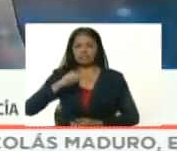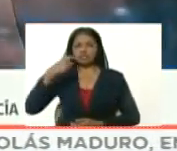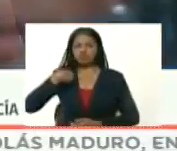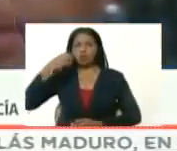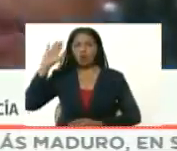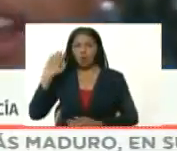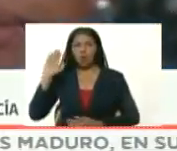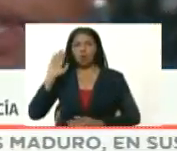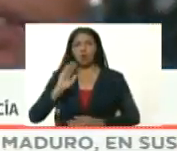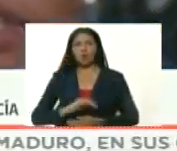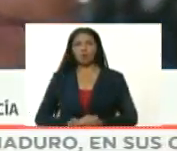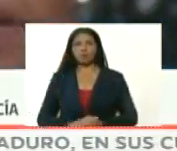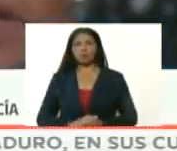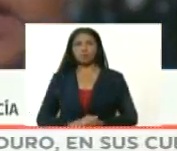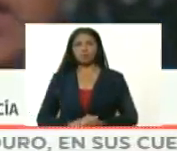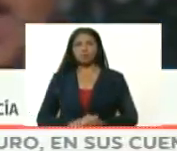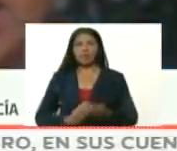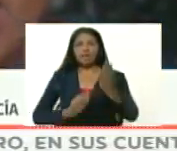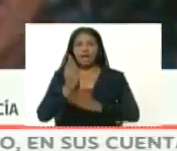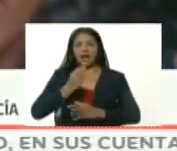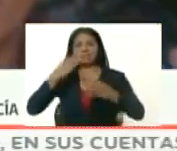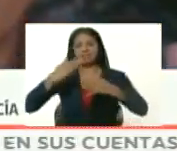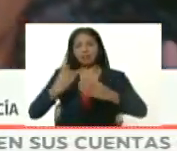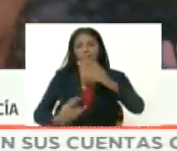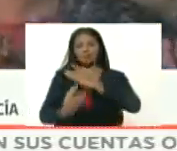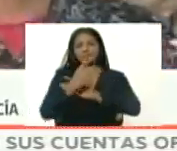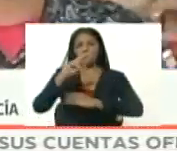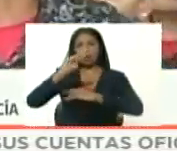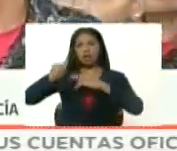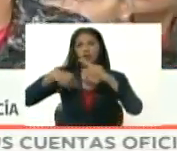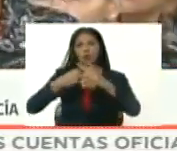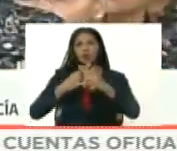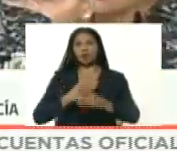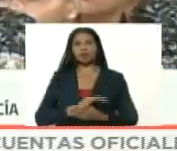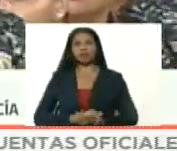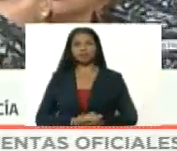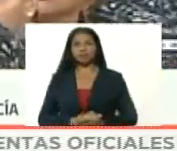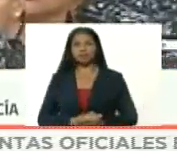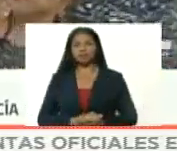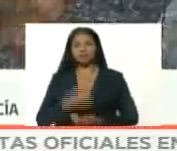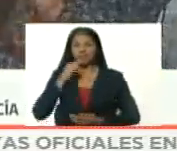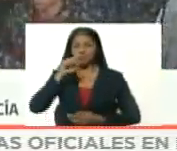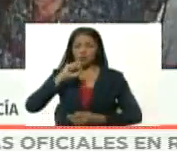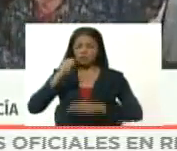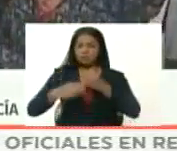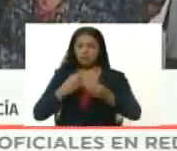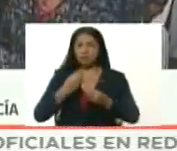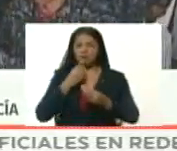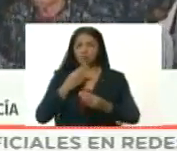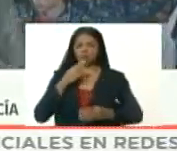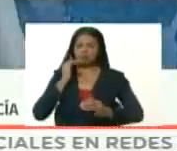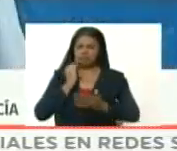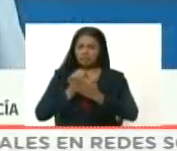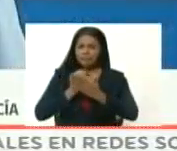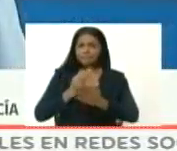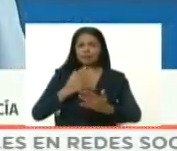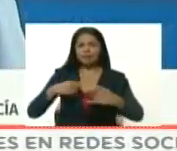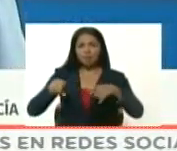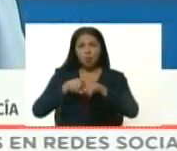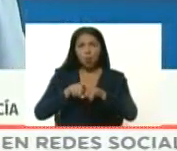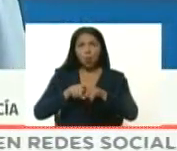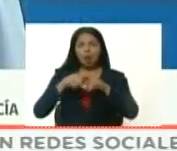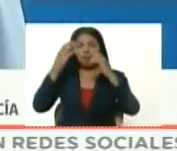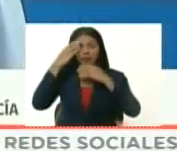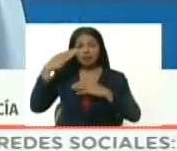juro! ¡Siempre, me lo nunca! Si así lo hicieren, ¿cómo lo van a hacer? Que